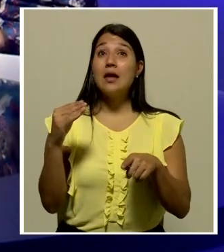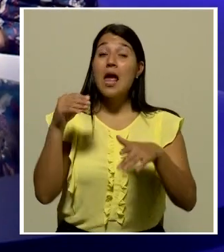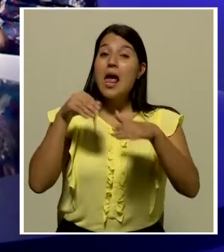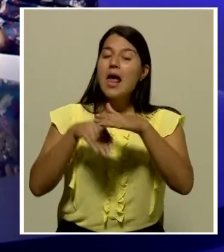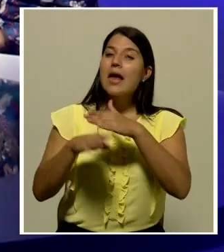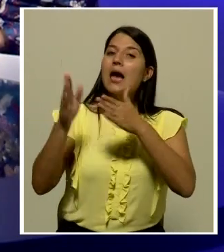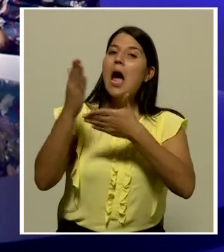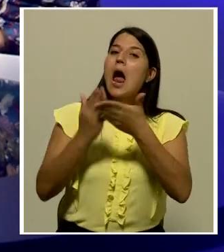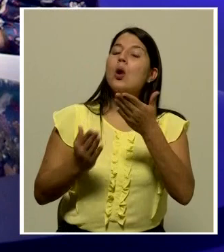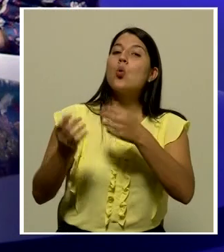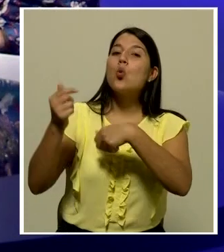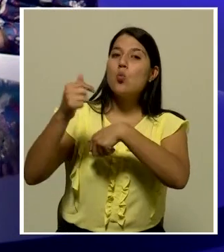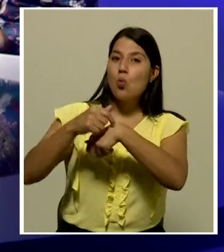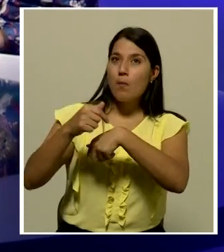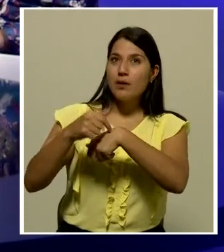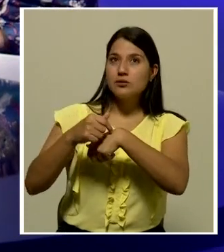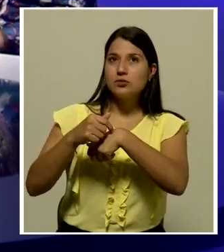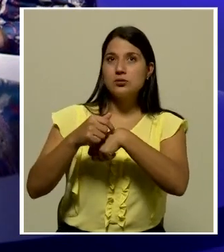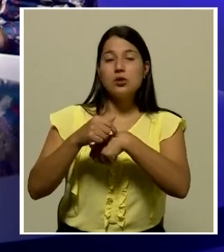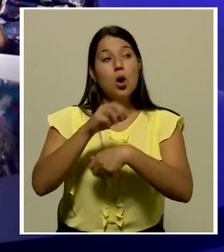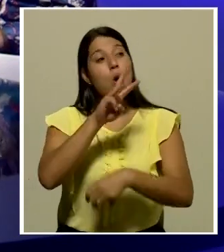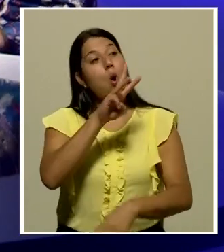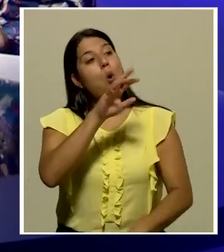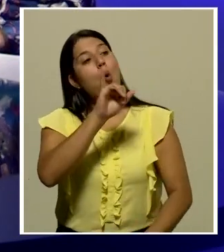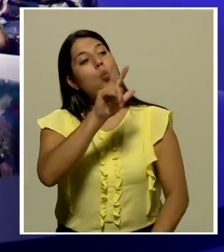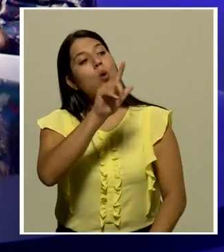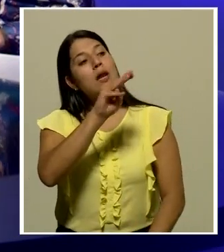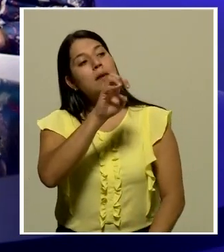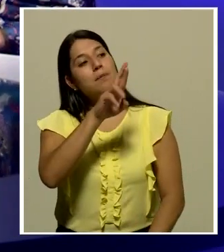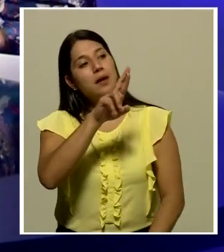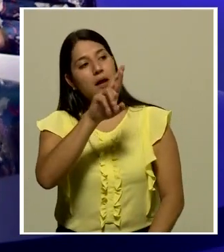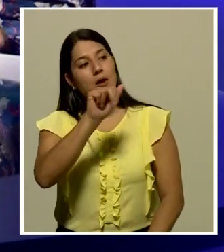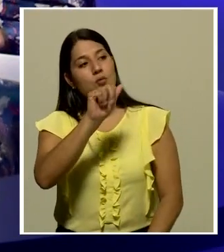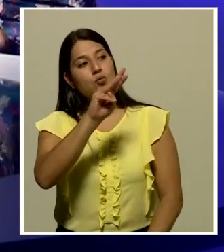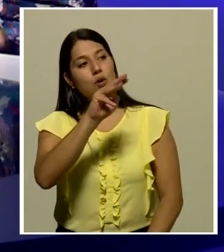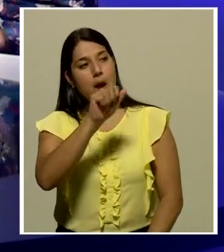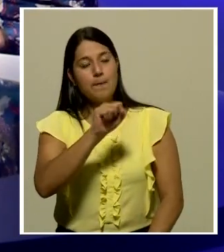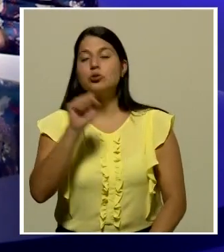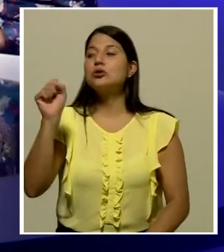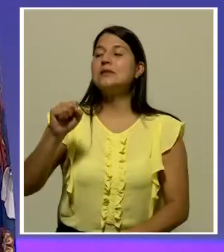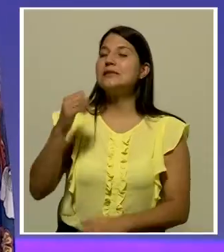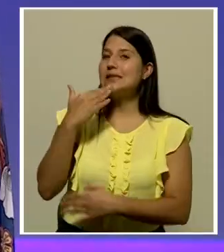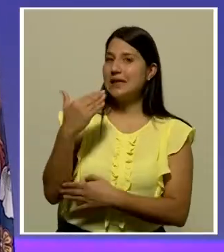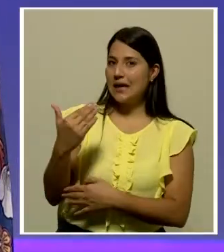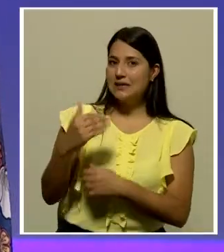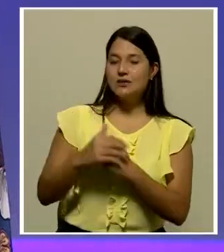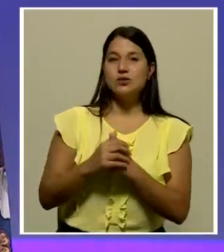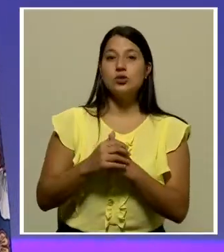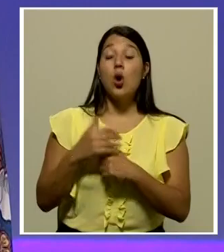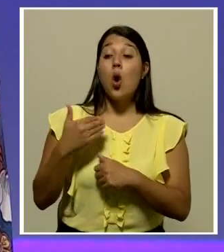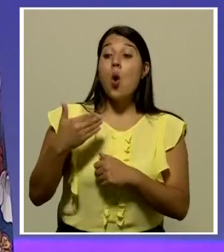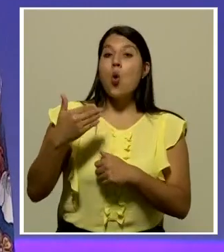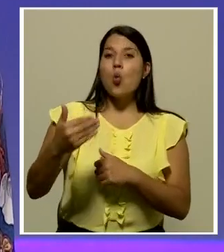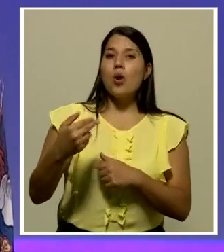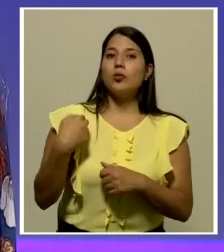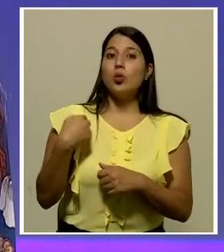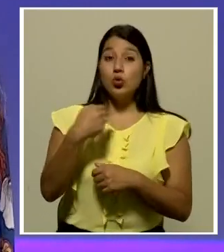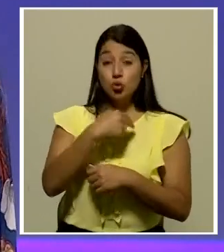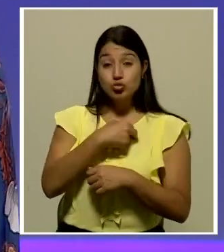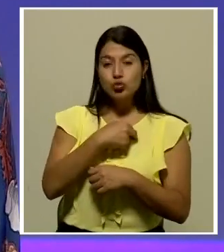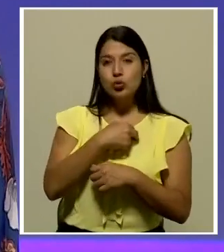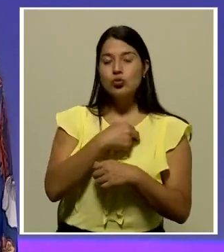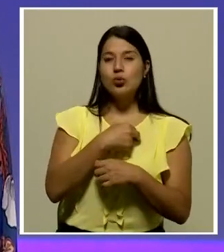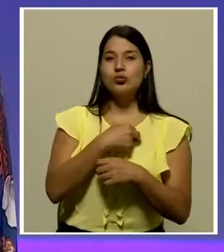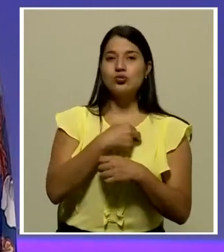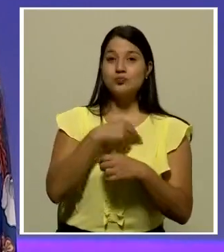que es cuando ingresamos tal vez, o por lo menos yo, don Welmer Ramos, muchas gracias. Por lo menos cuando ingresamos, digamos, desde la cobertura en ese momento